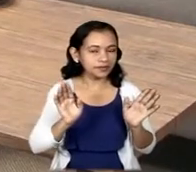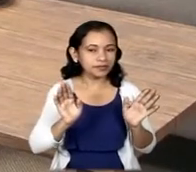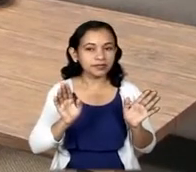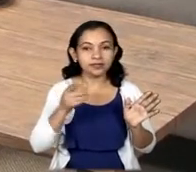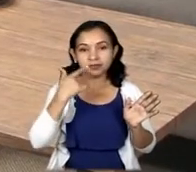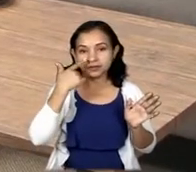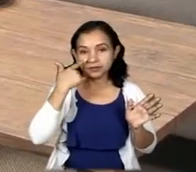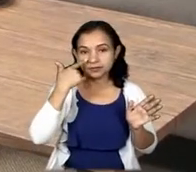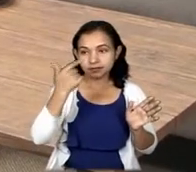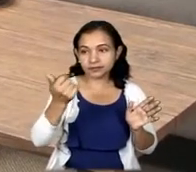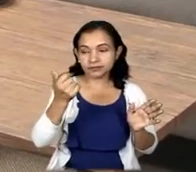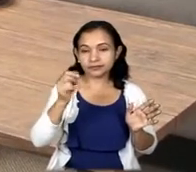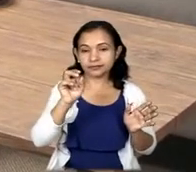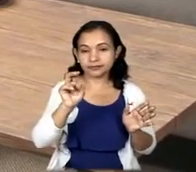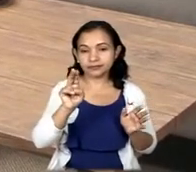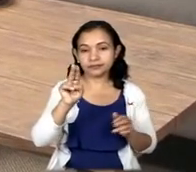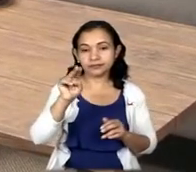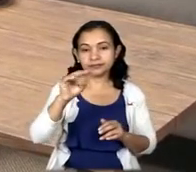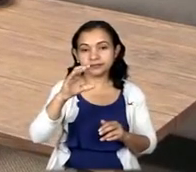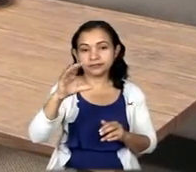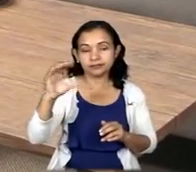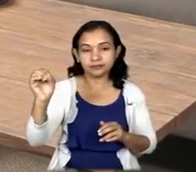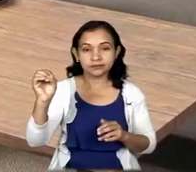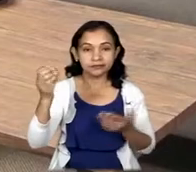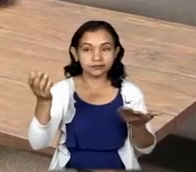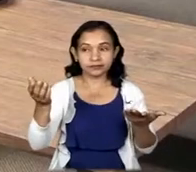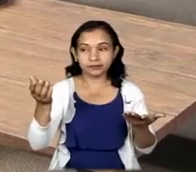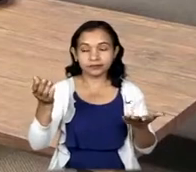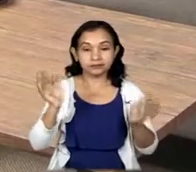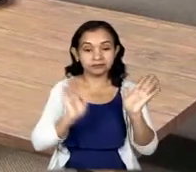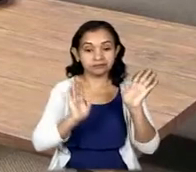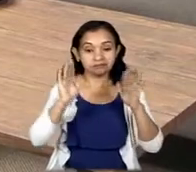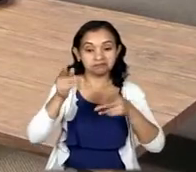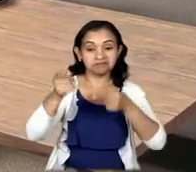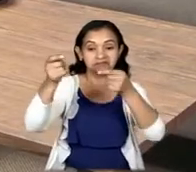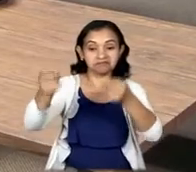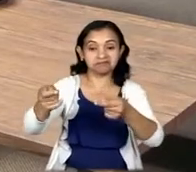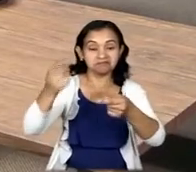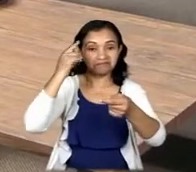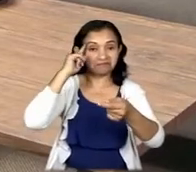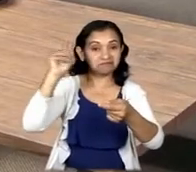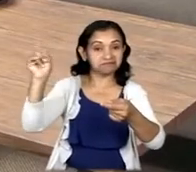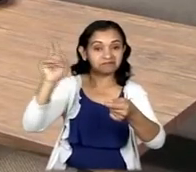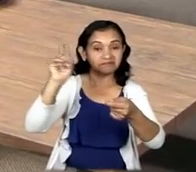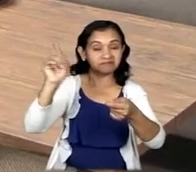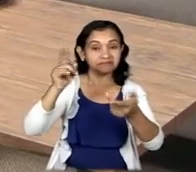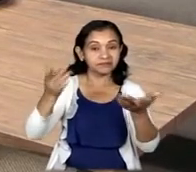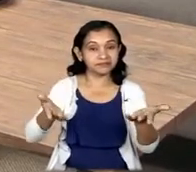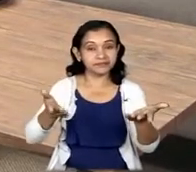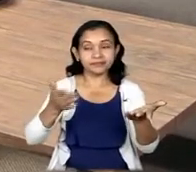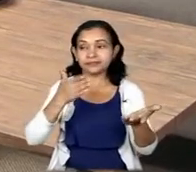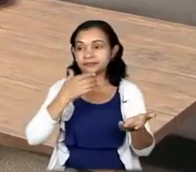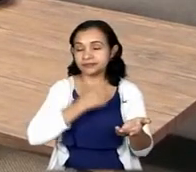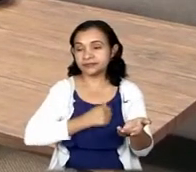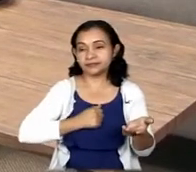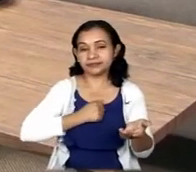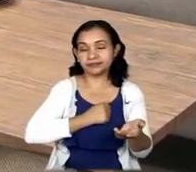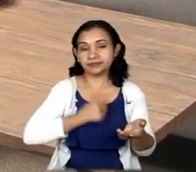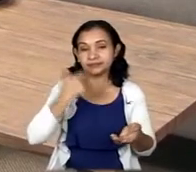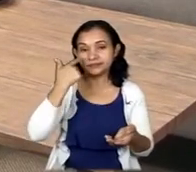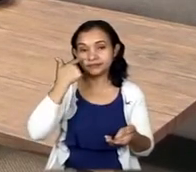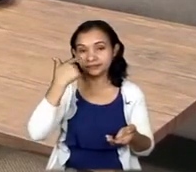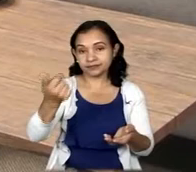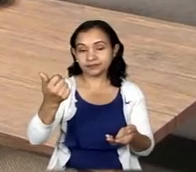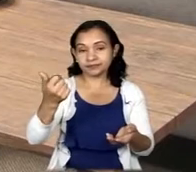se conoce por la misma UNESCO como analfabetismo funcional, es decir, títulos, pero precisamente, y ahí se empezó a hablar también, y discúlpeme, de algo que se conoce como